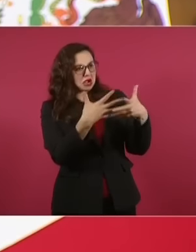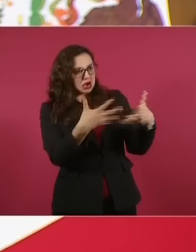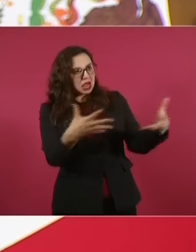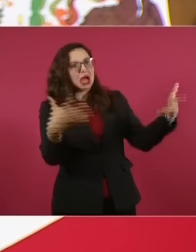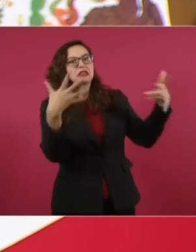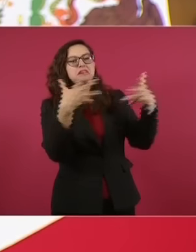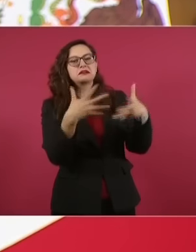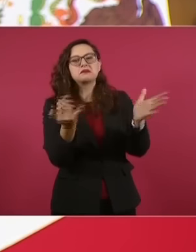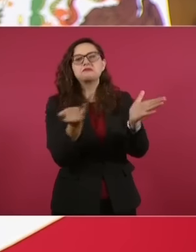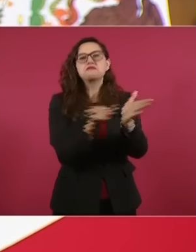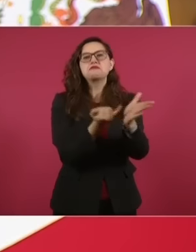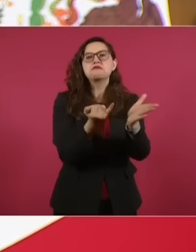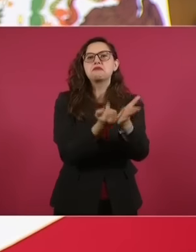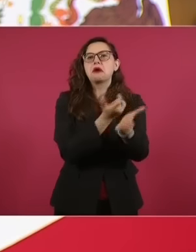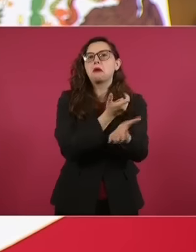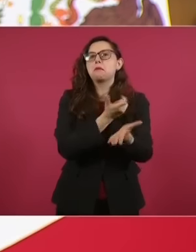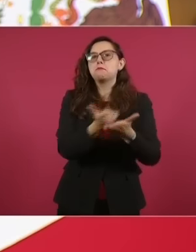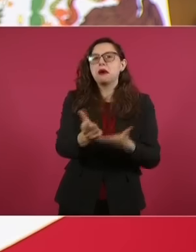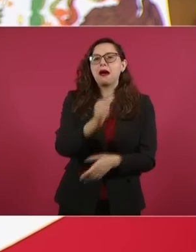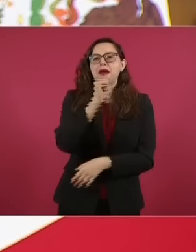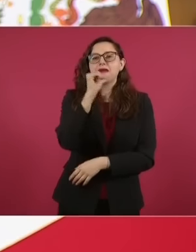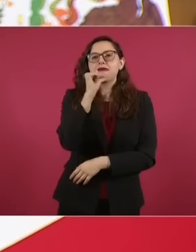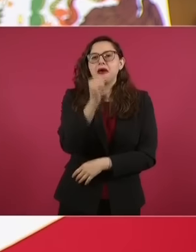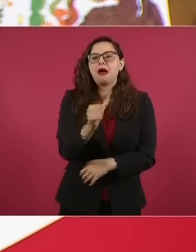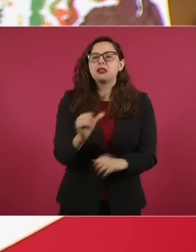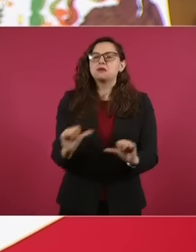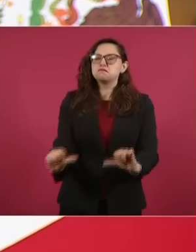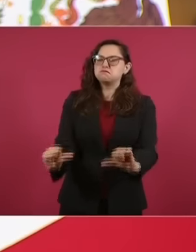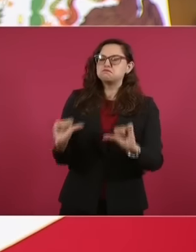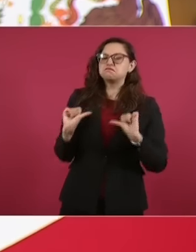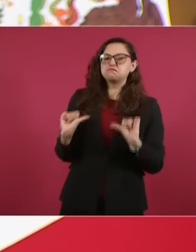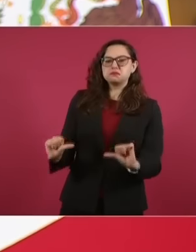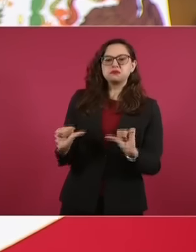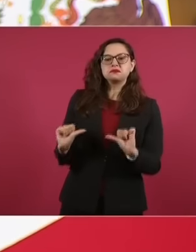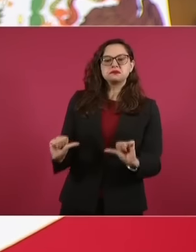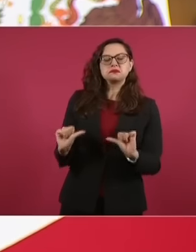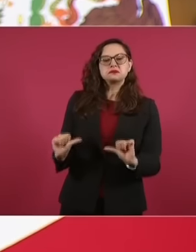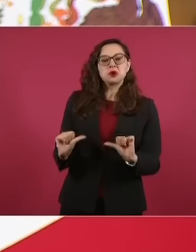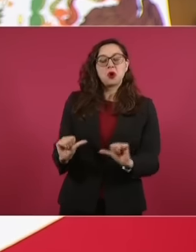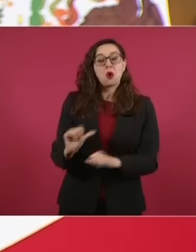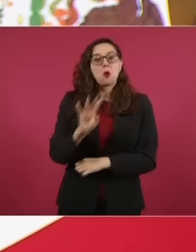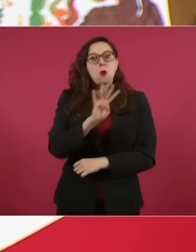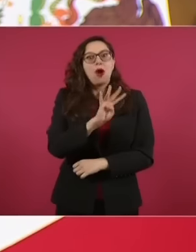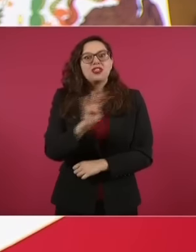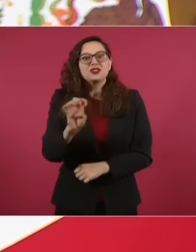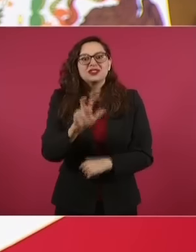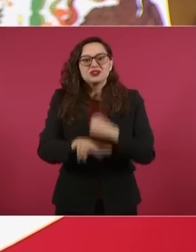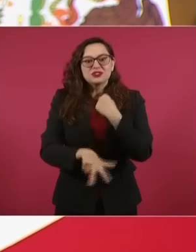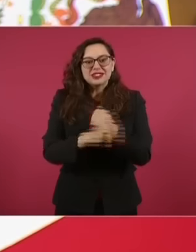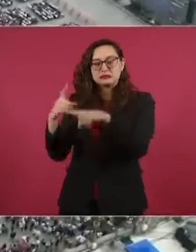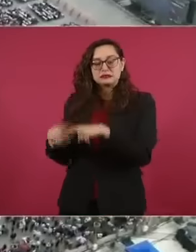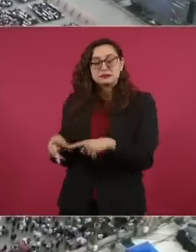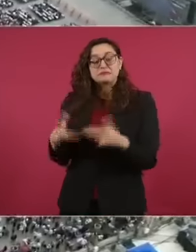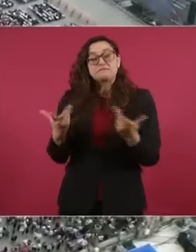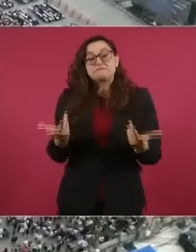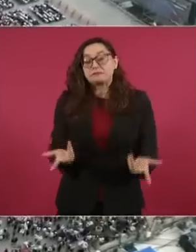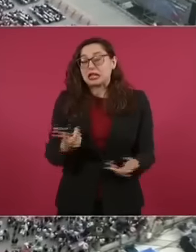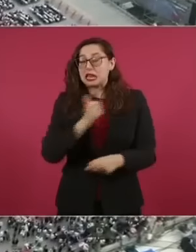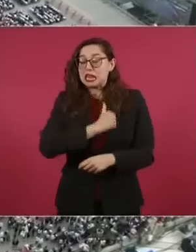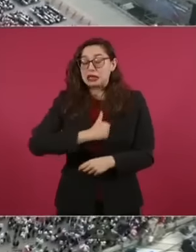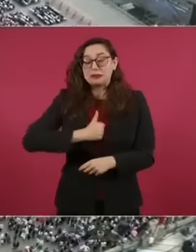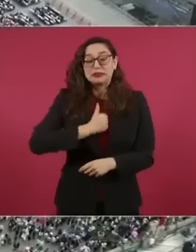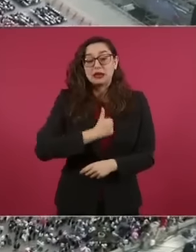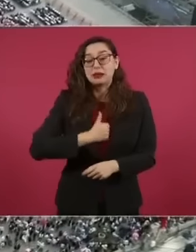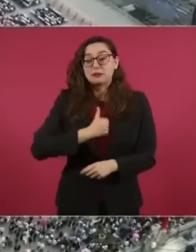que queramos decir que conviene. ¿Por qué? Porque para eso somos tantos y para